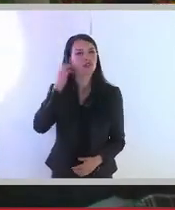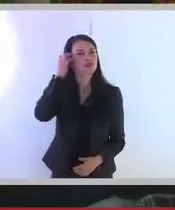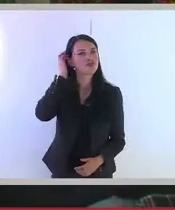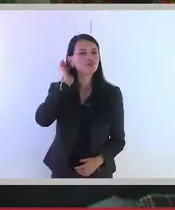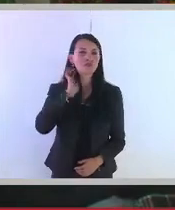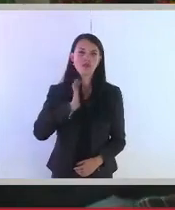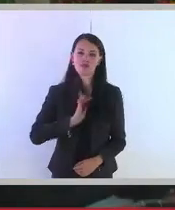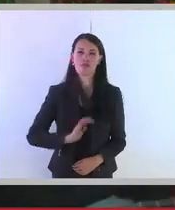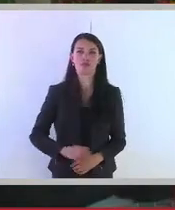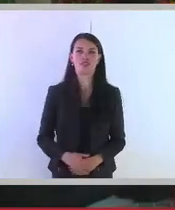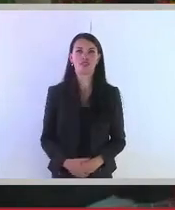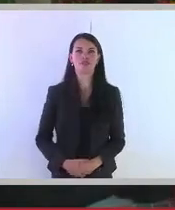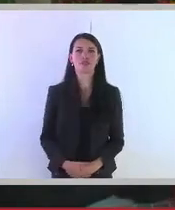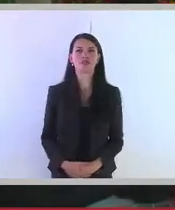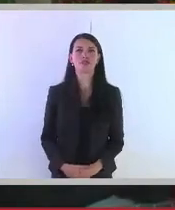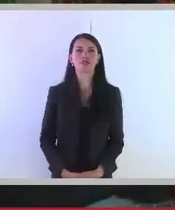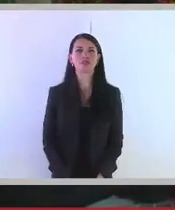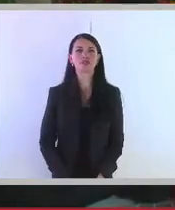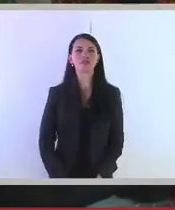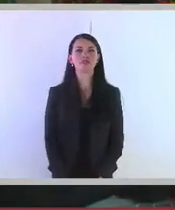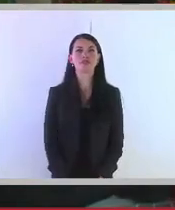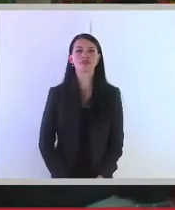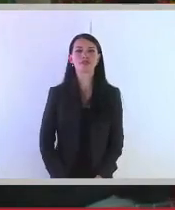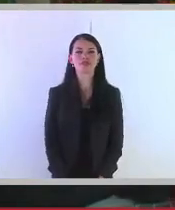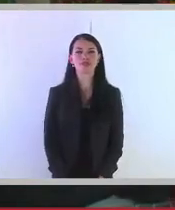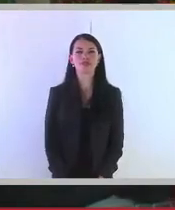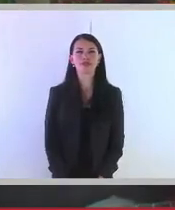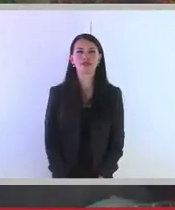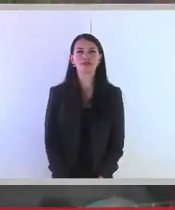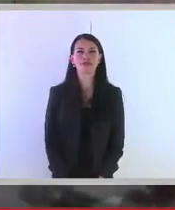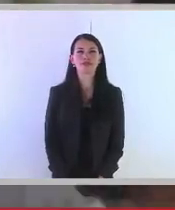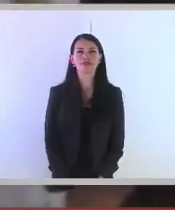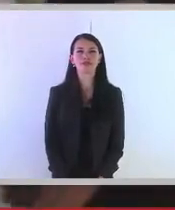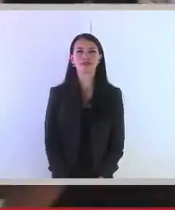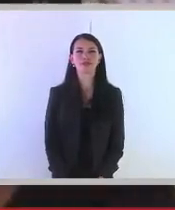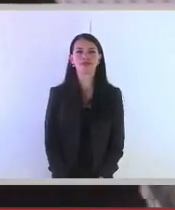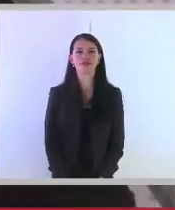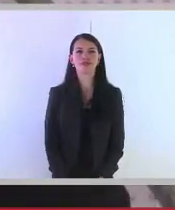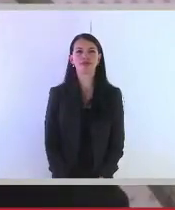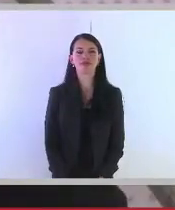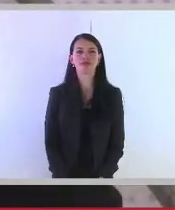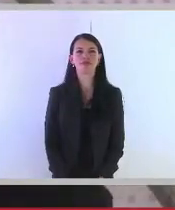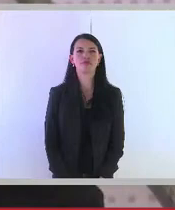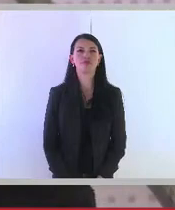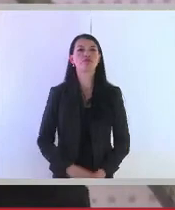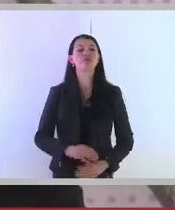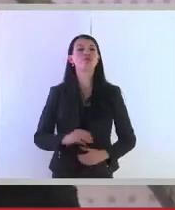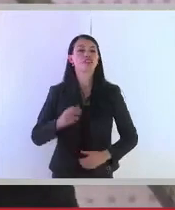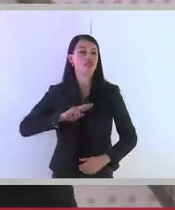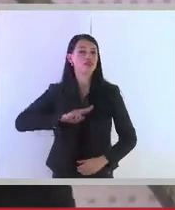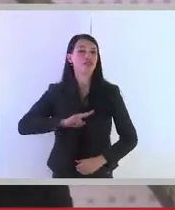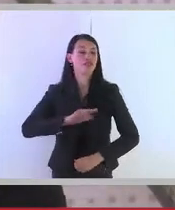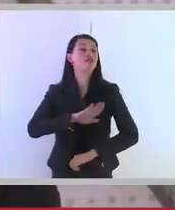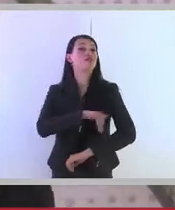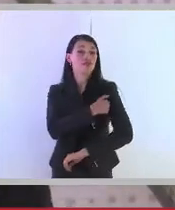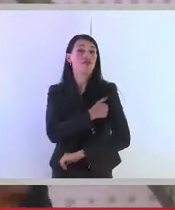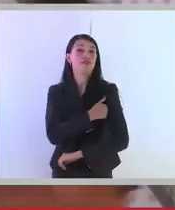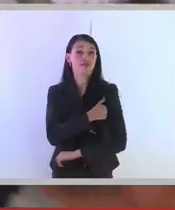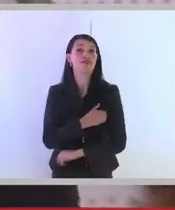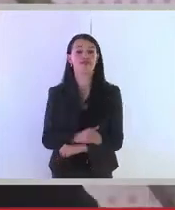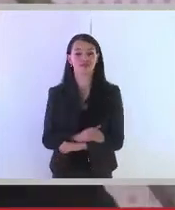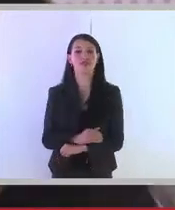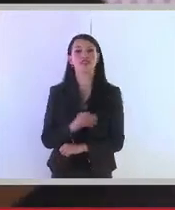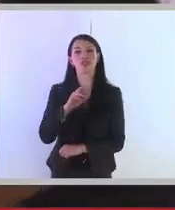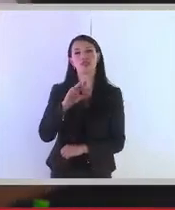Bueno, nuestra viceministra, aquí está, nuestra viceministra Joana Rocha,